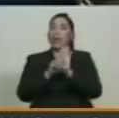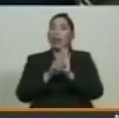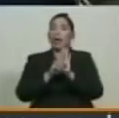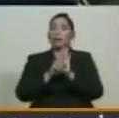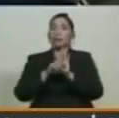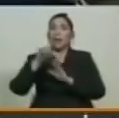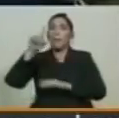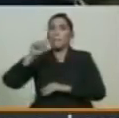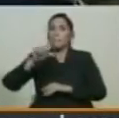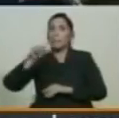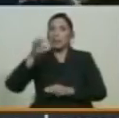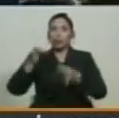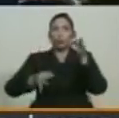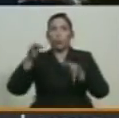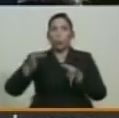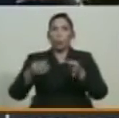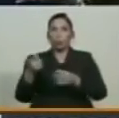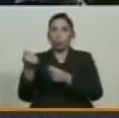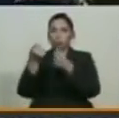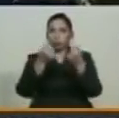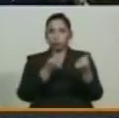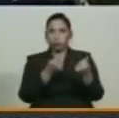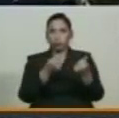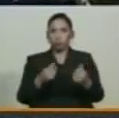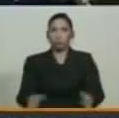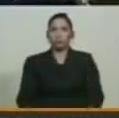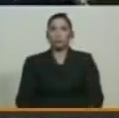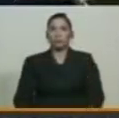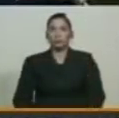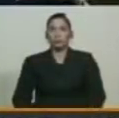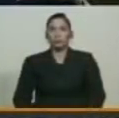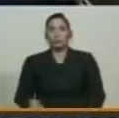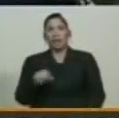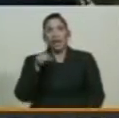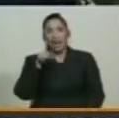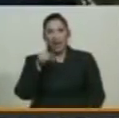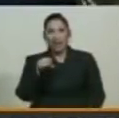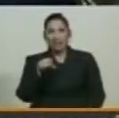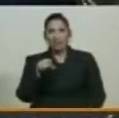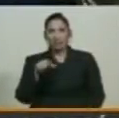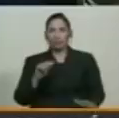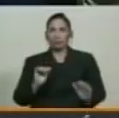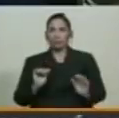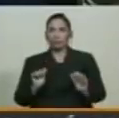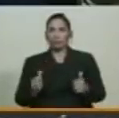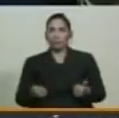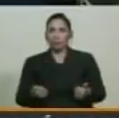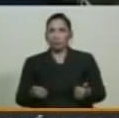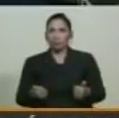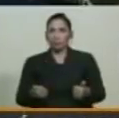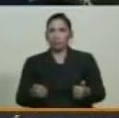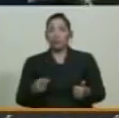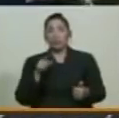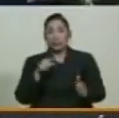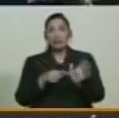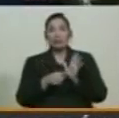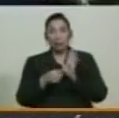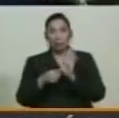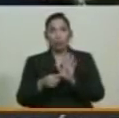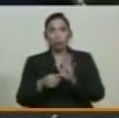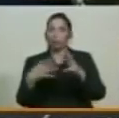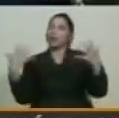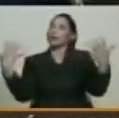de delitos se refiere. Y bueno, esto es una vez más contratando, pues nosotros dando evidencia, demostrando que es una